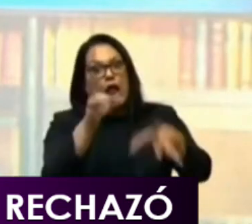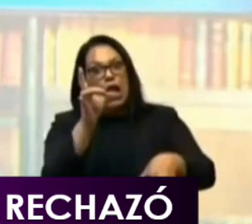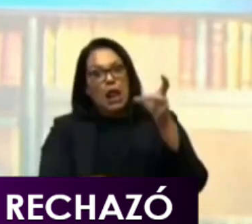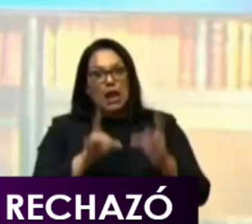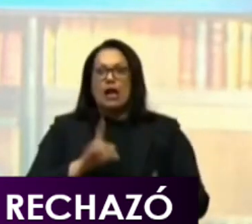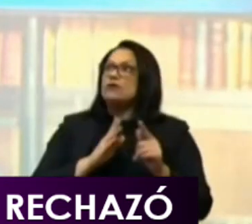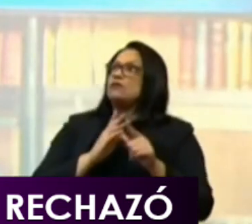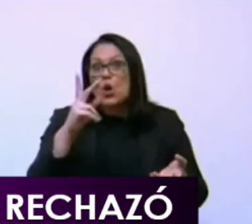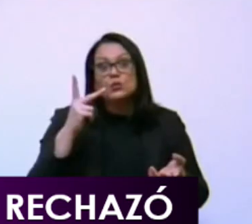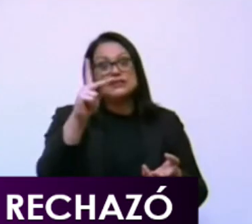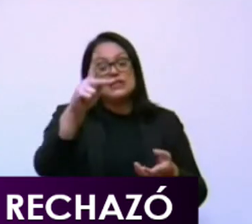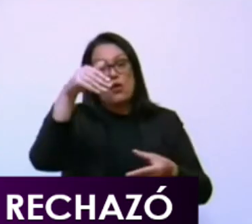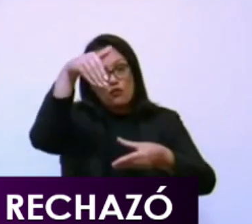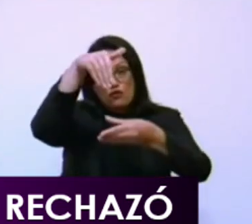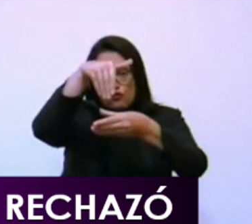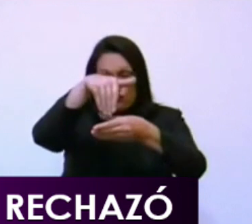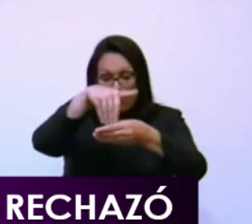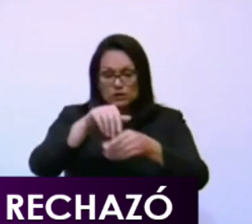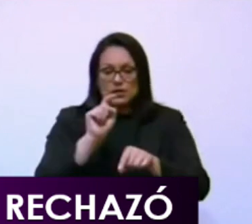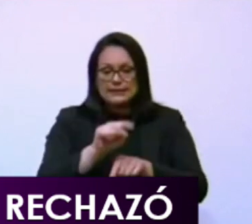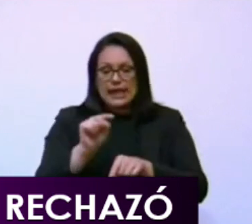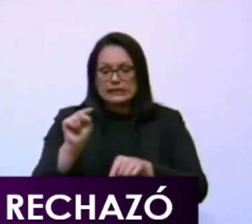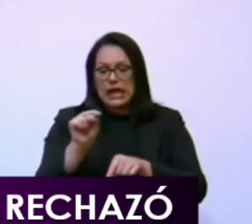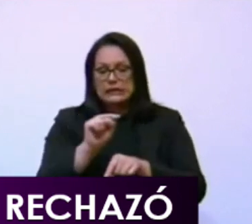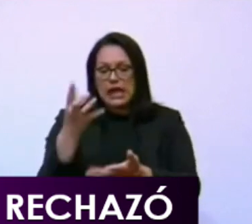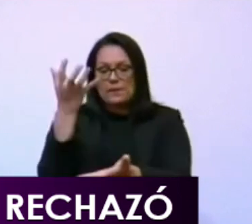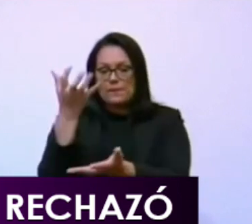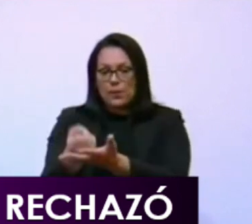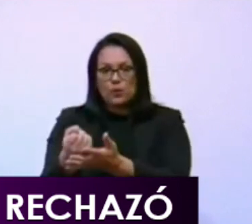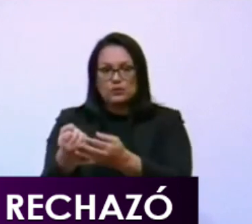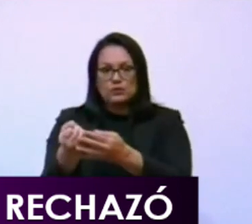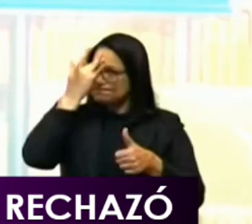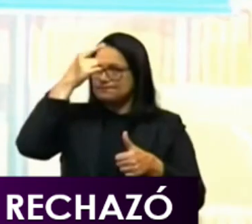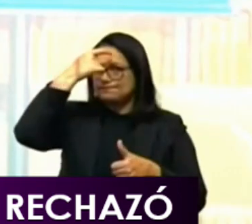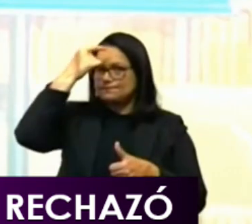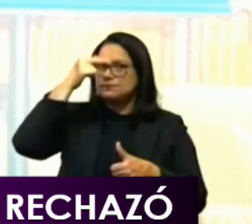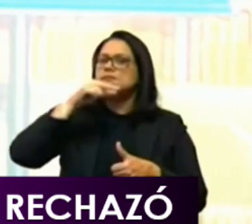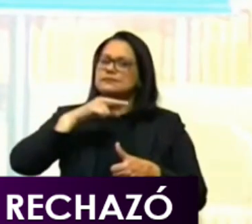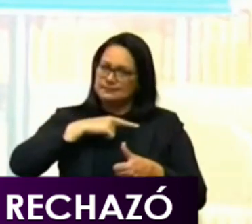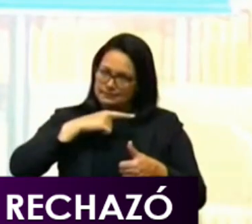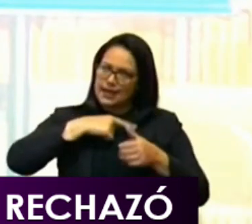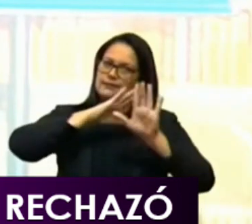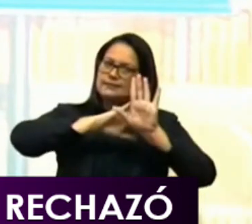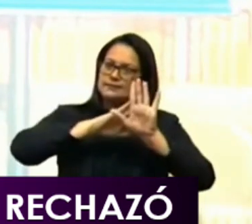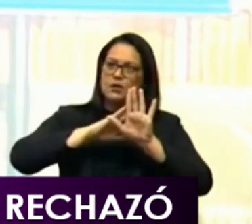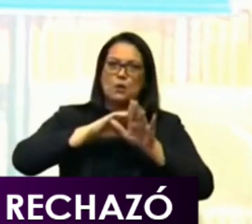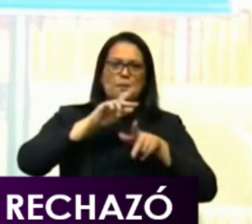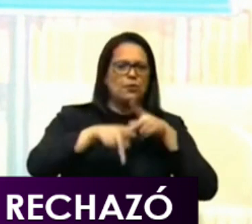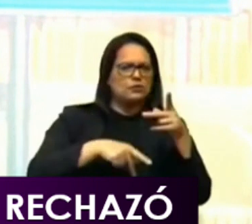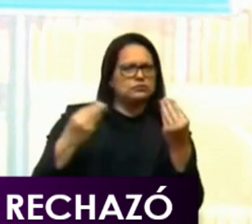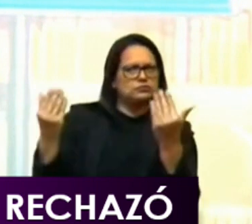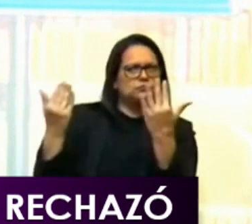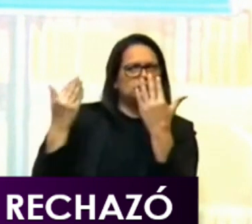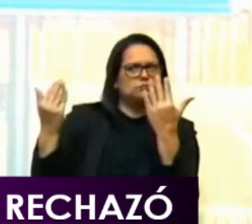impreso para las próximas elecciones de brasil que tendrán lugar en octubre de 2022 una propuesta impulsada por el presidente ya ir